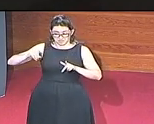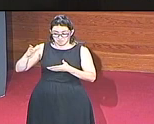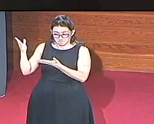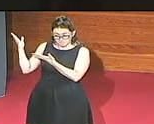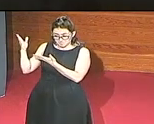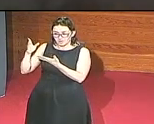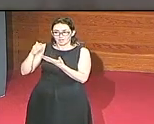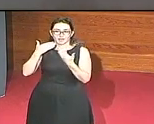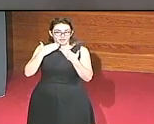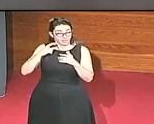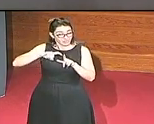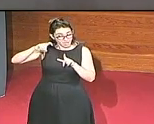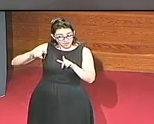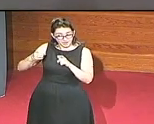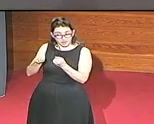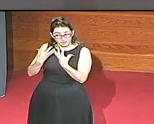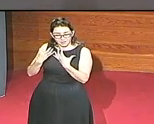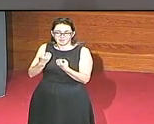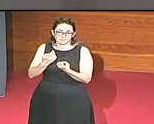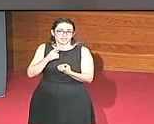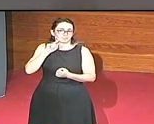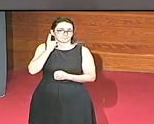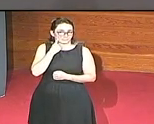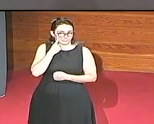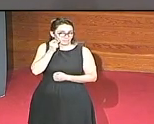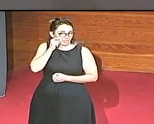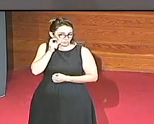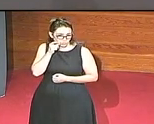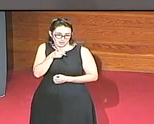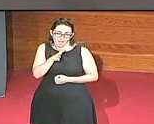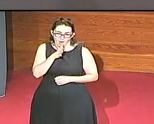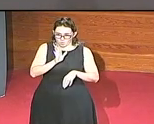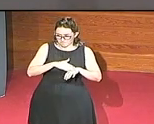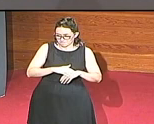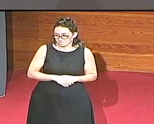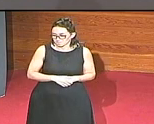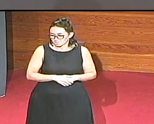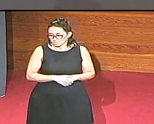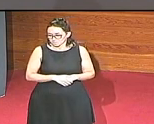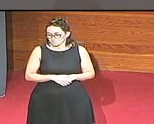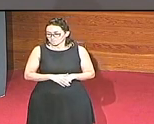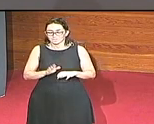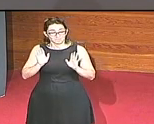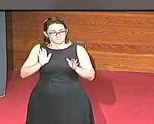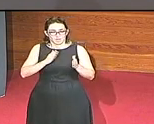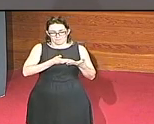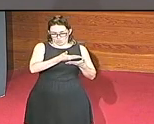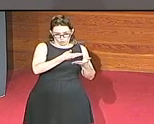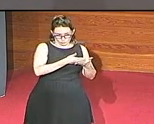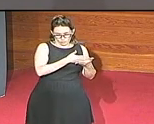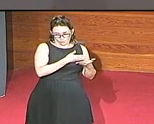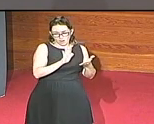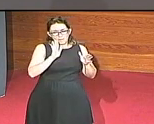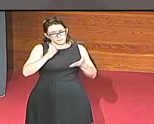se pudo descubrir eso y eso es la infografía fuera de los periódicos pero dentro de los periódicos hace muchísimos años que hay